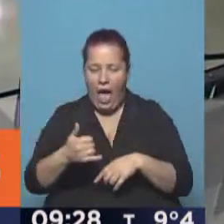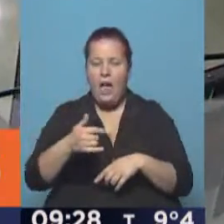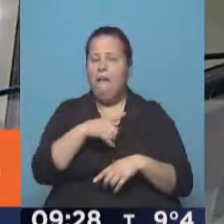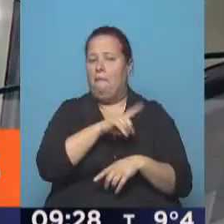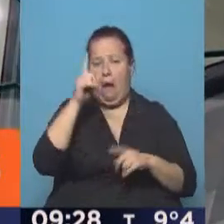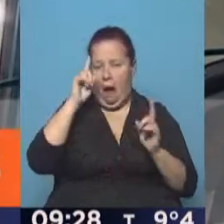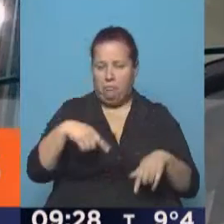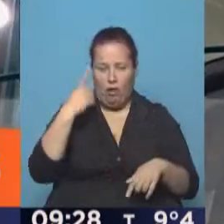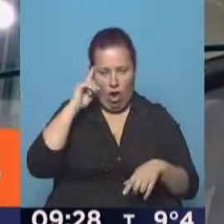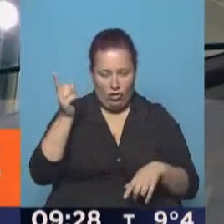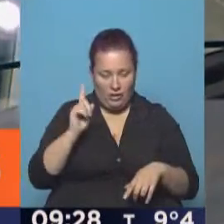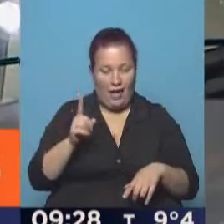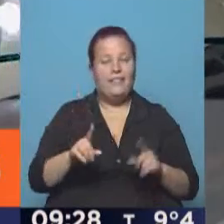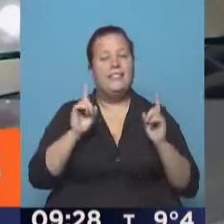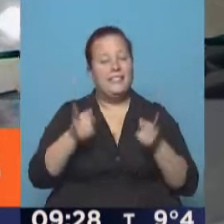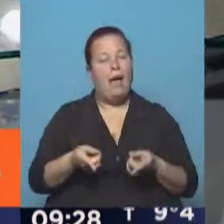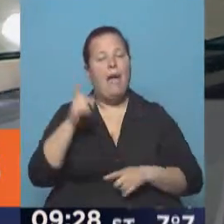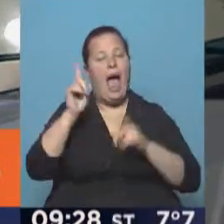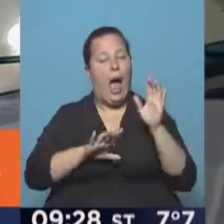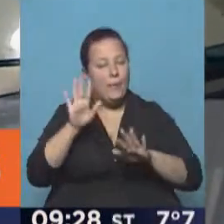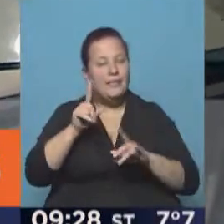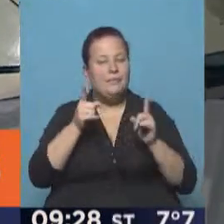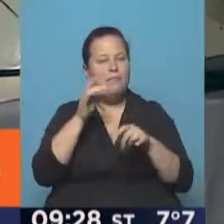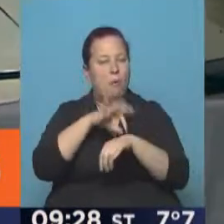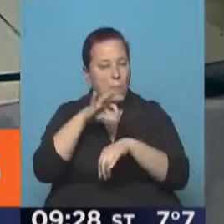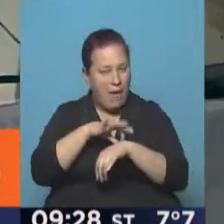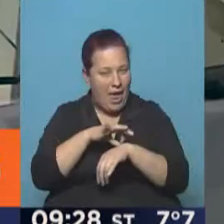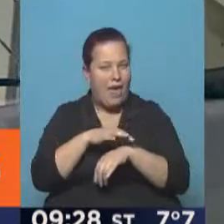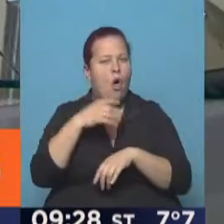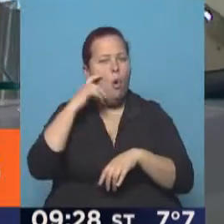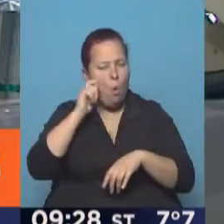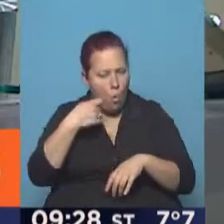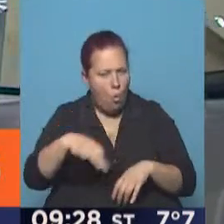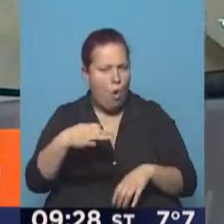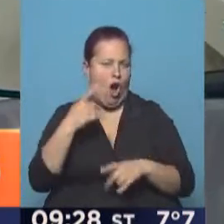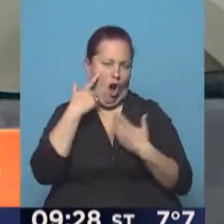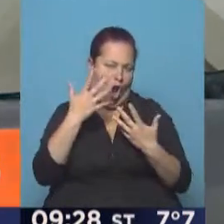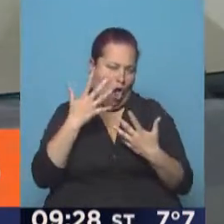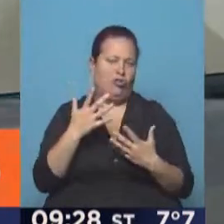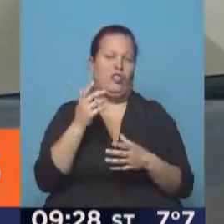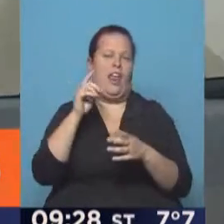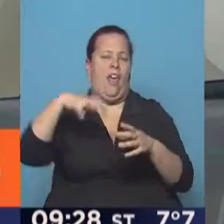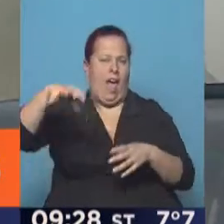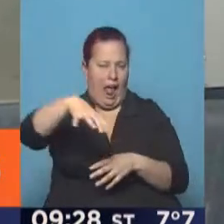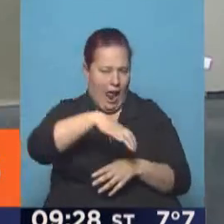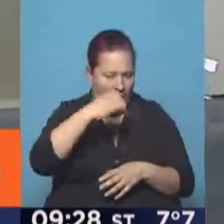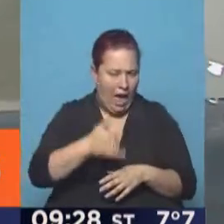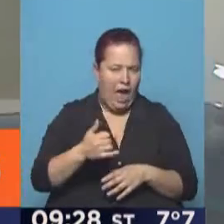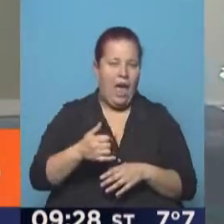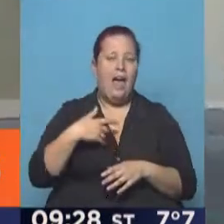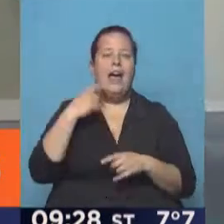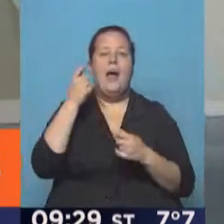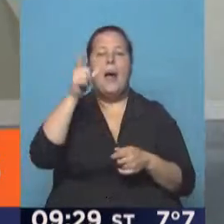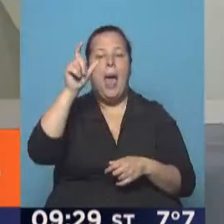que ni siquiera los conoce. También vemos que a veces los propios profesionales, que son muy buenos, que todos los conocemos, que están en los centros, cuando les